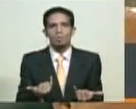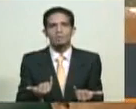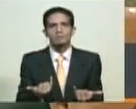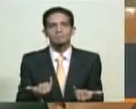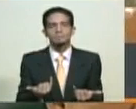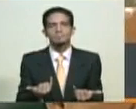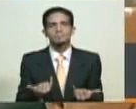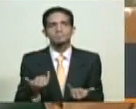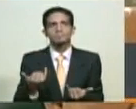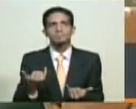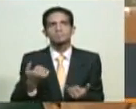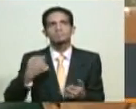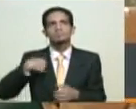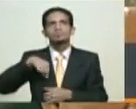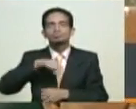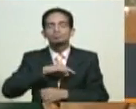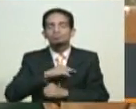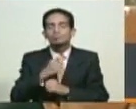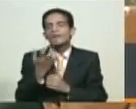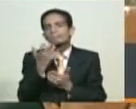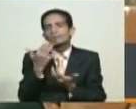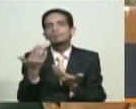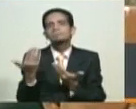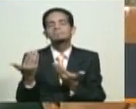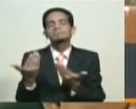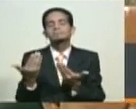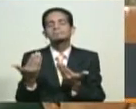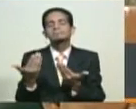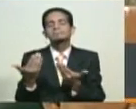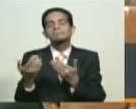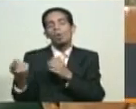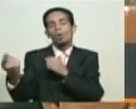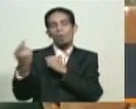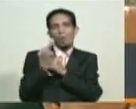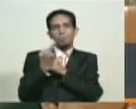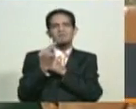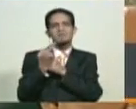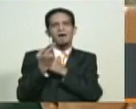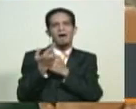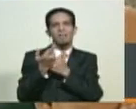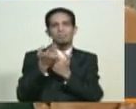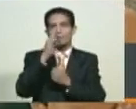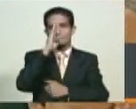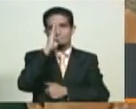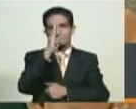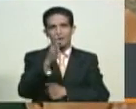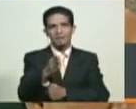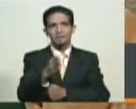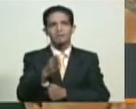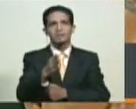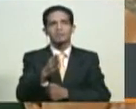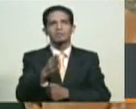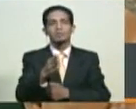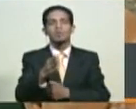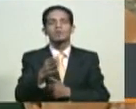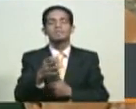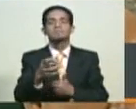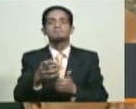nos hemos visto obligados por responsabilidad como sector a escribir esta